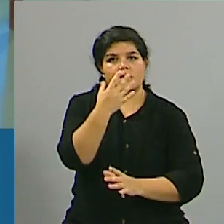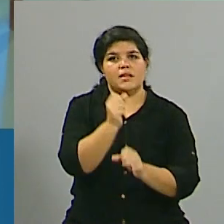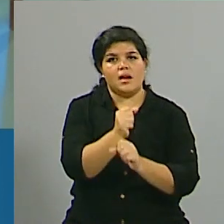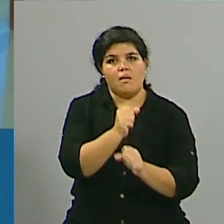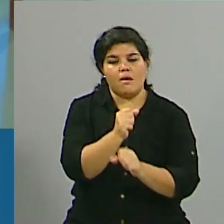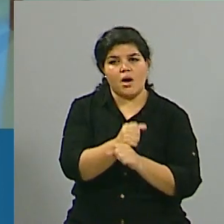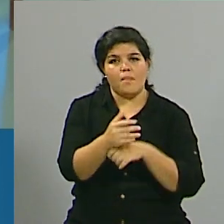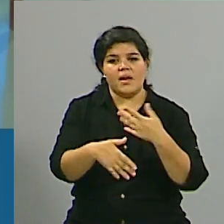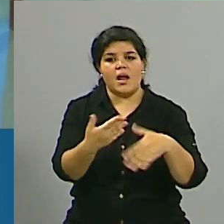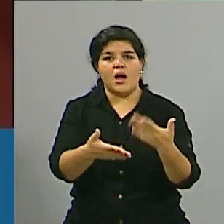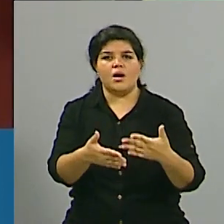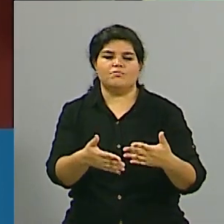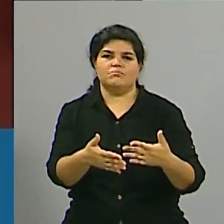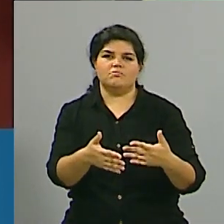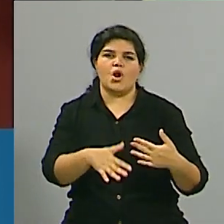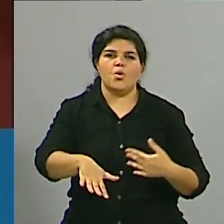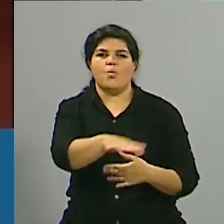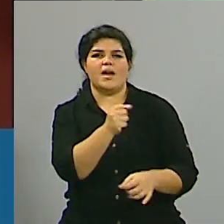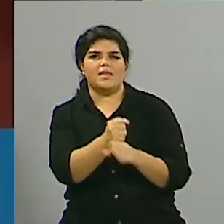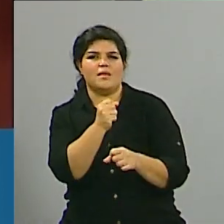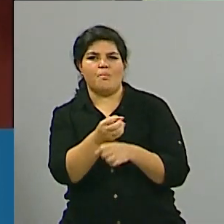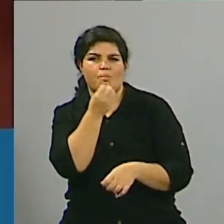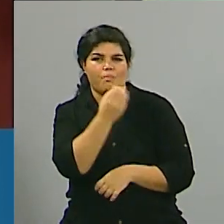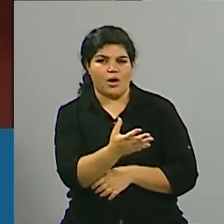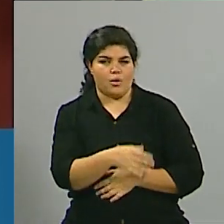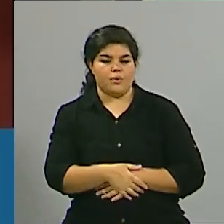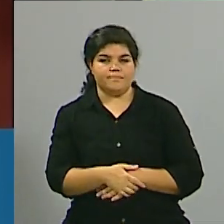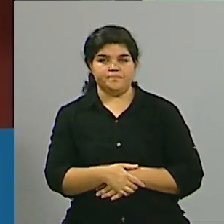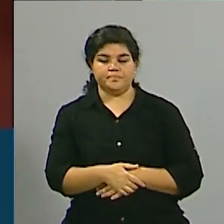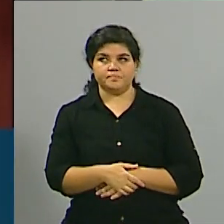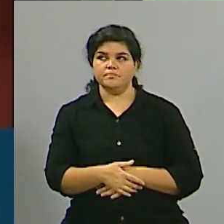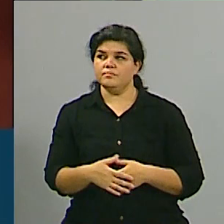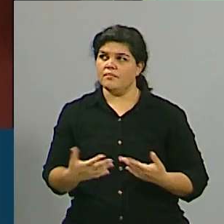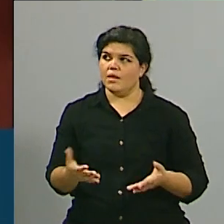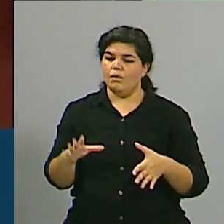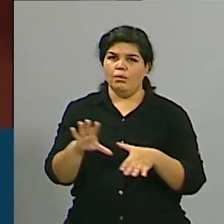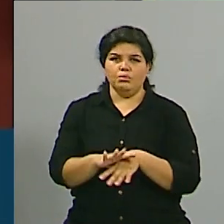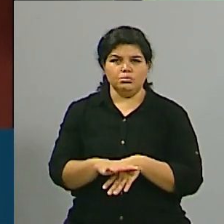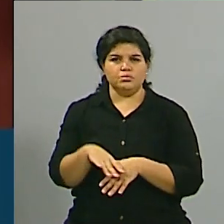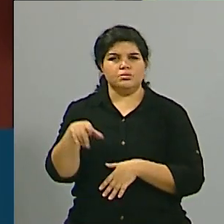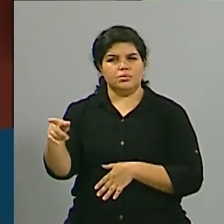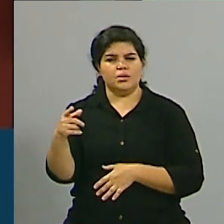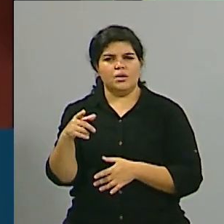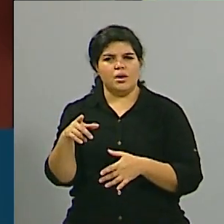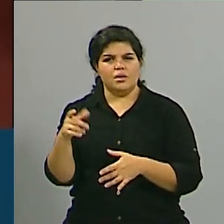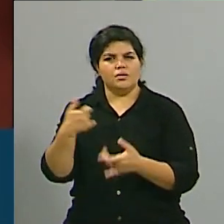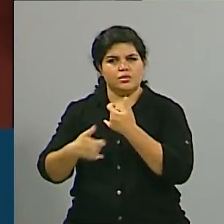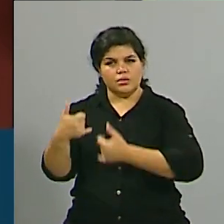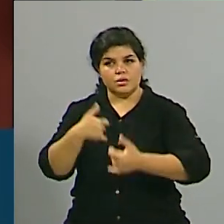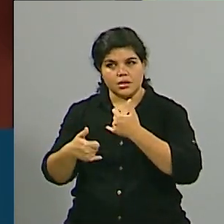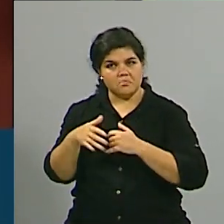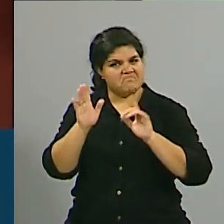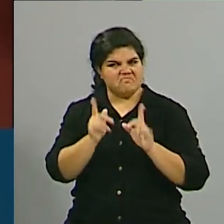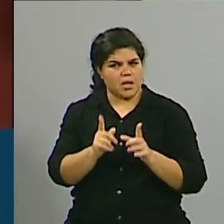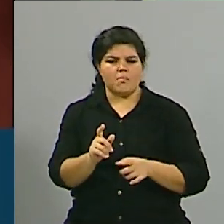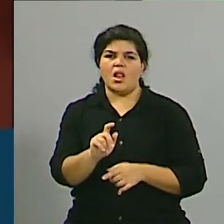público. Se me ocurre pensar un poco cómo sería eso, ¿no? Cómo se puede ayudar a que un departamento, sea la Valle o